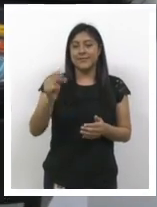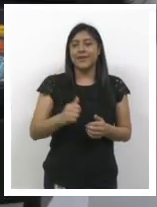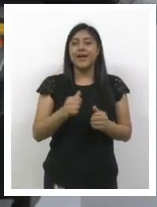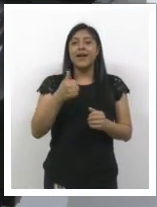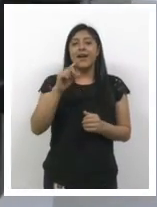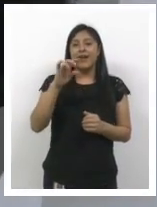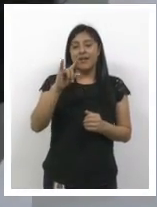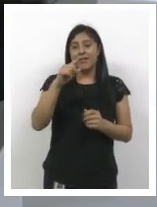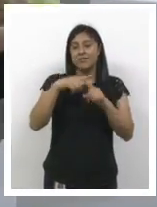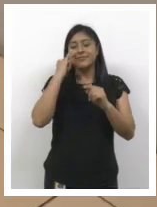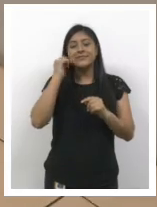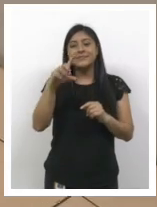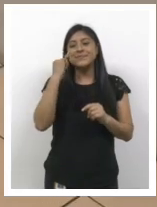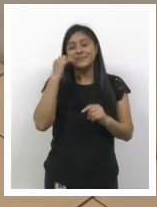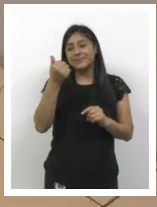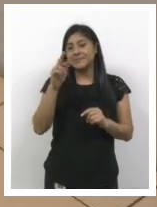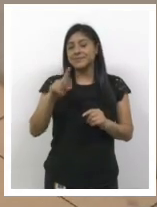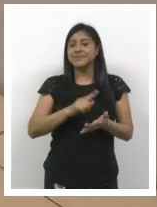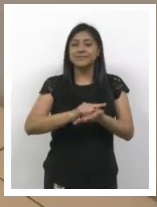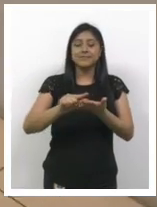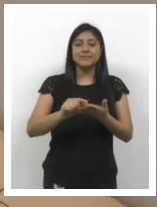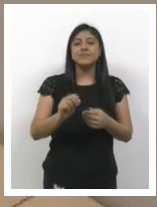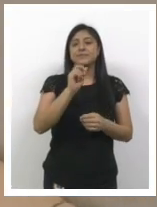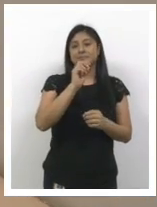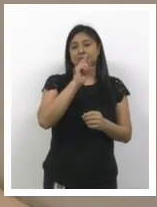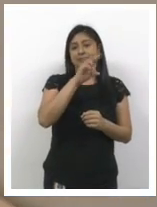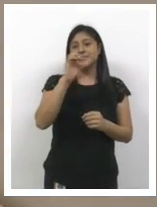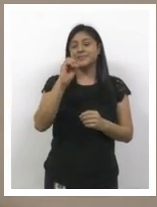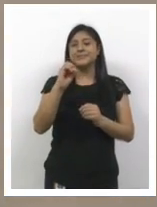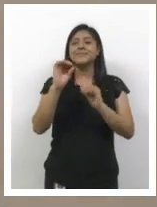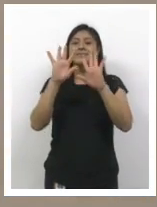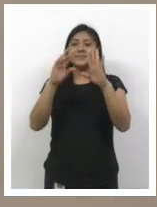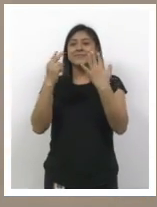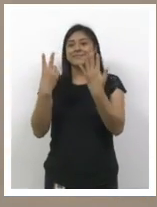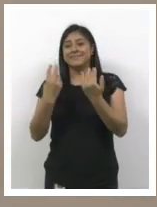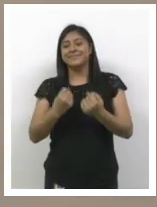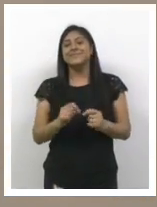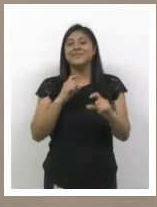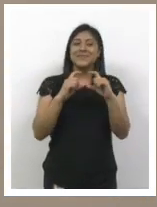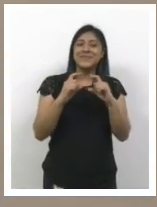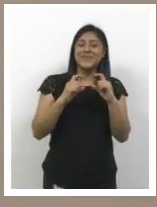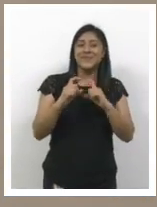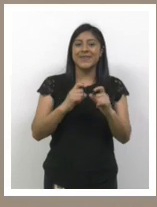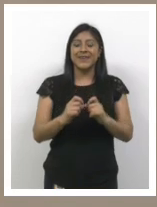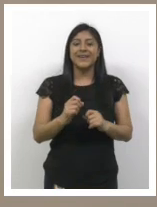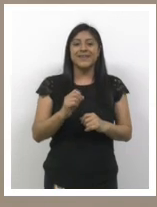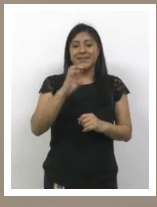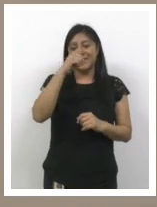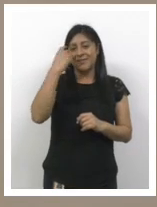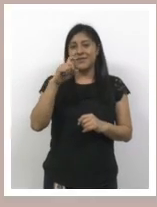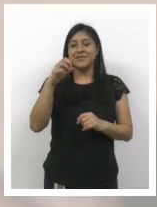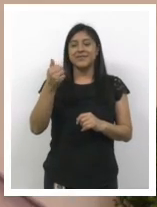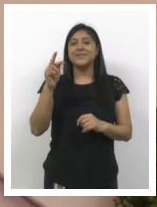de limpieza en la sede central desde el año 2017. Al platicar amenamente con él, nos cuenta